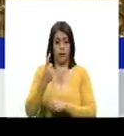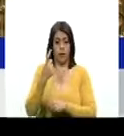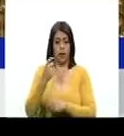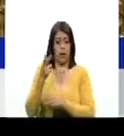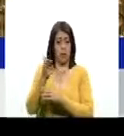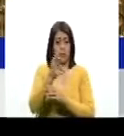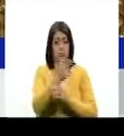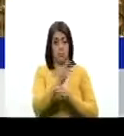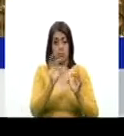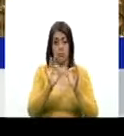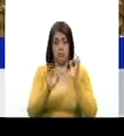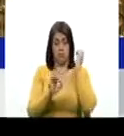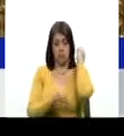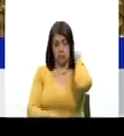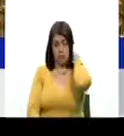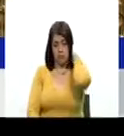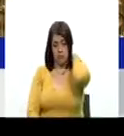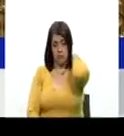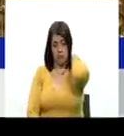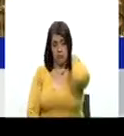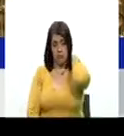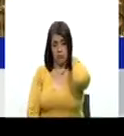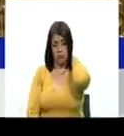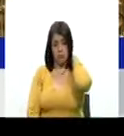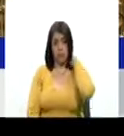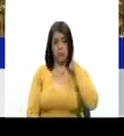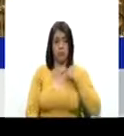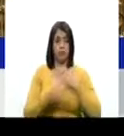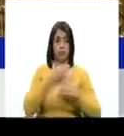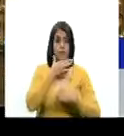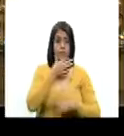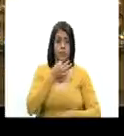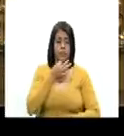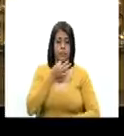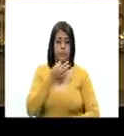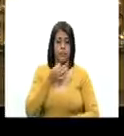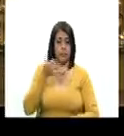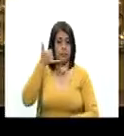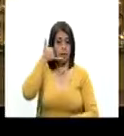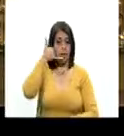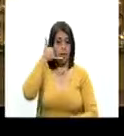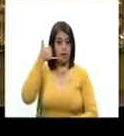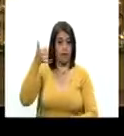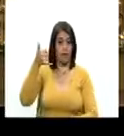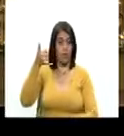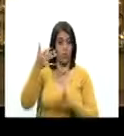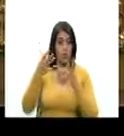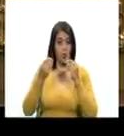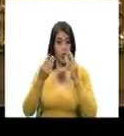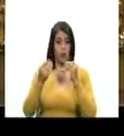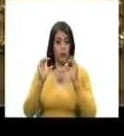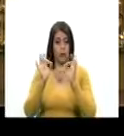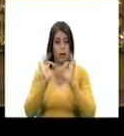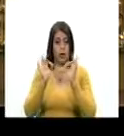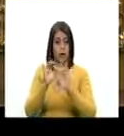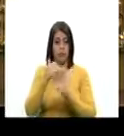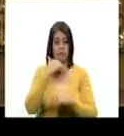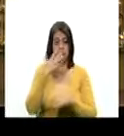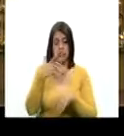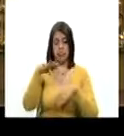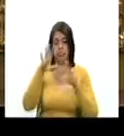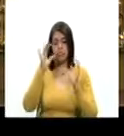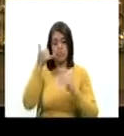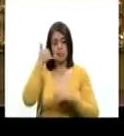ninguna bala. Con algo tan sencillo como esto, que para muchos no es nada, es simple un celular,